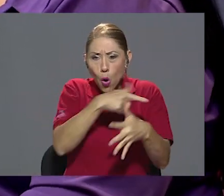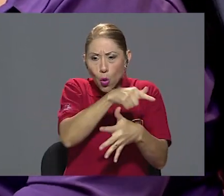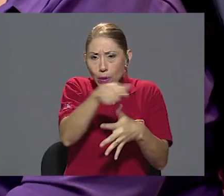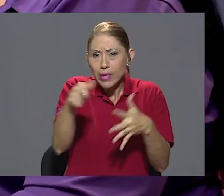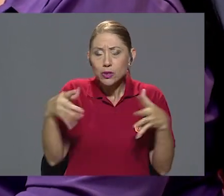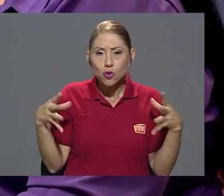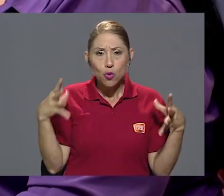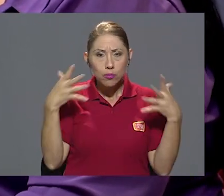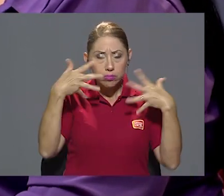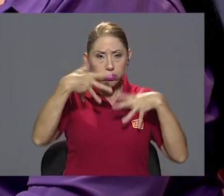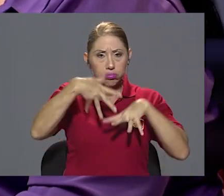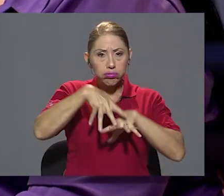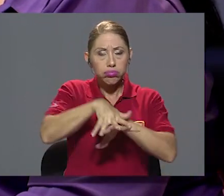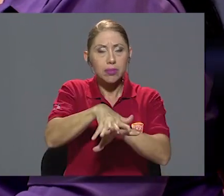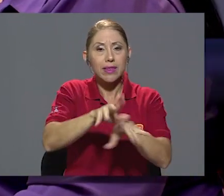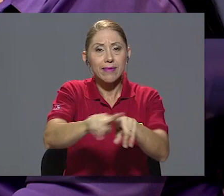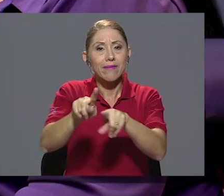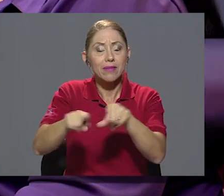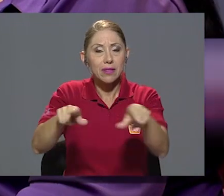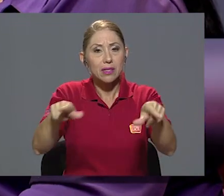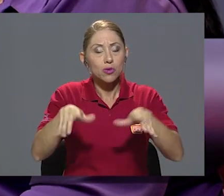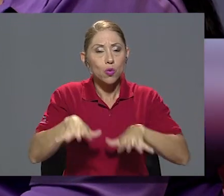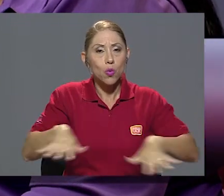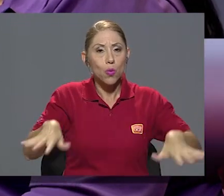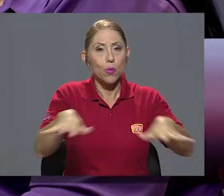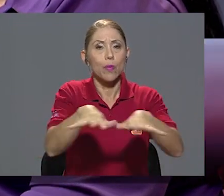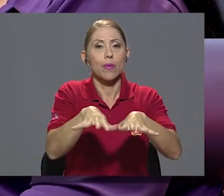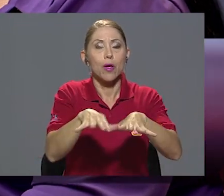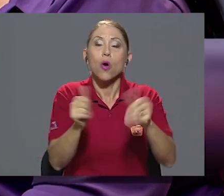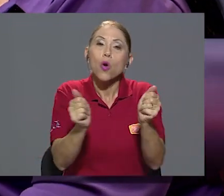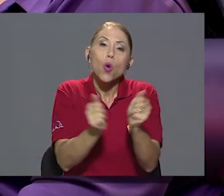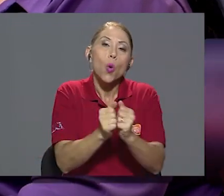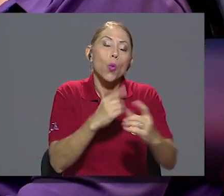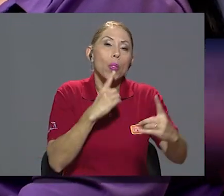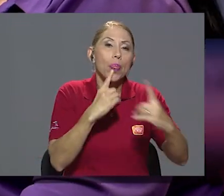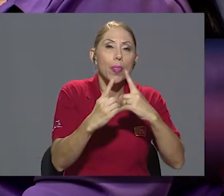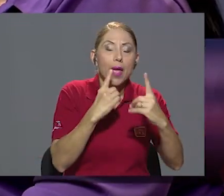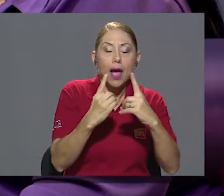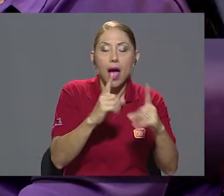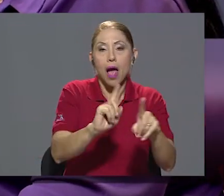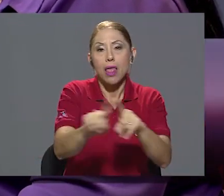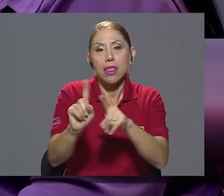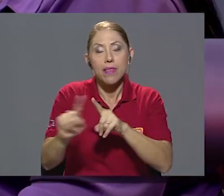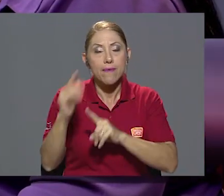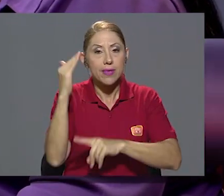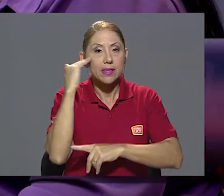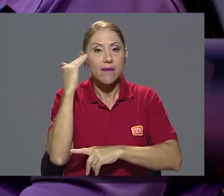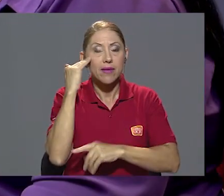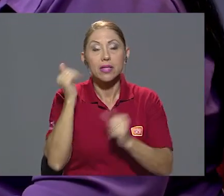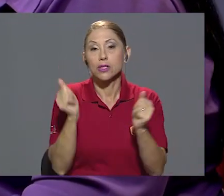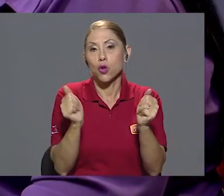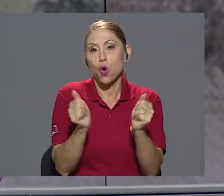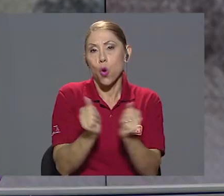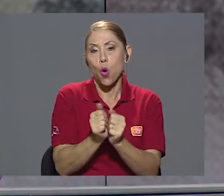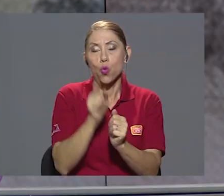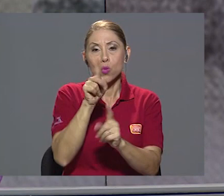eso en los diferentes contextos, con un diálogo de saberes, con una